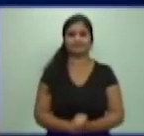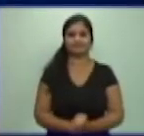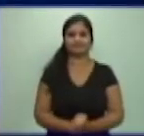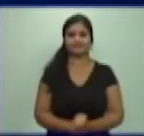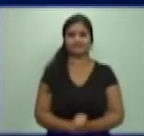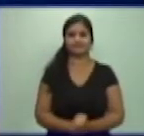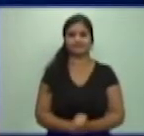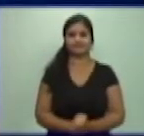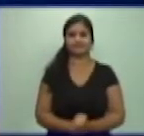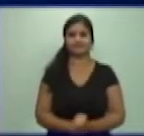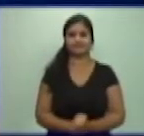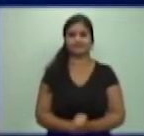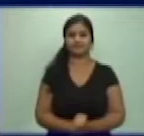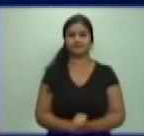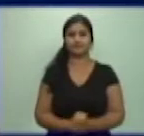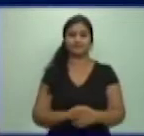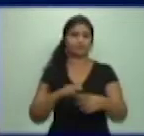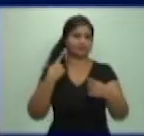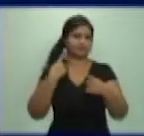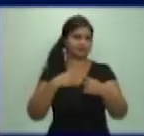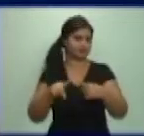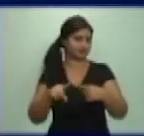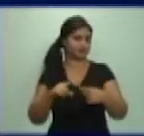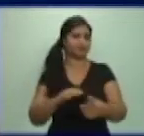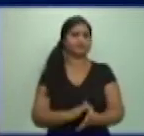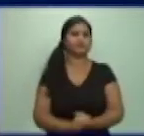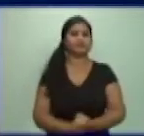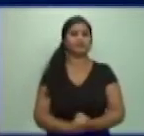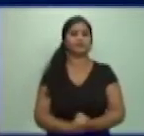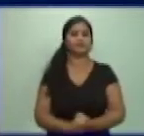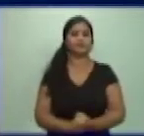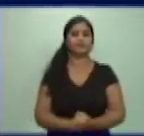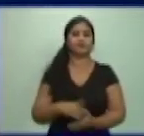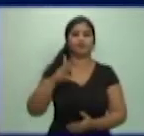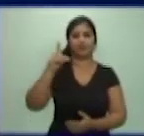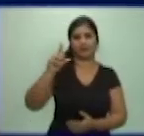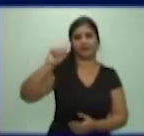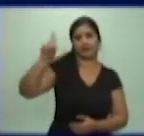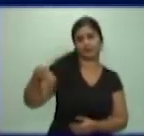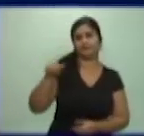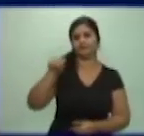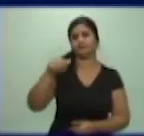Las heroicas y disparatadas aventuras de un famoso hidalgo.